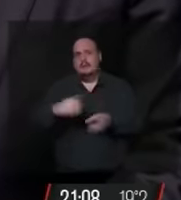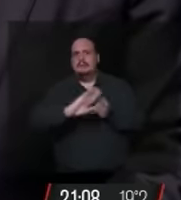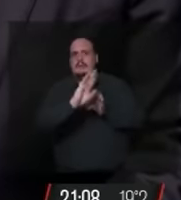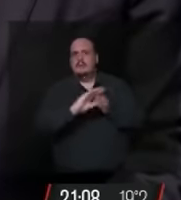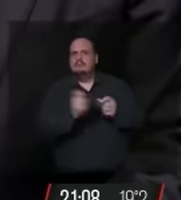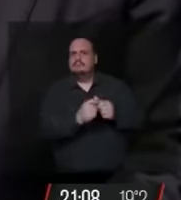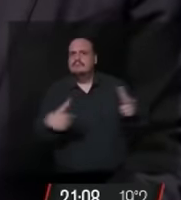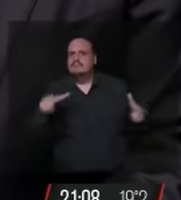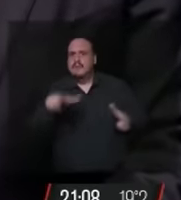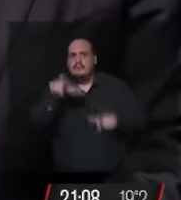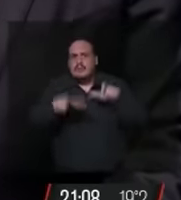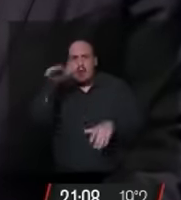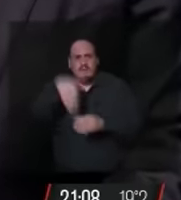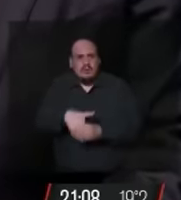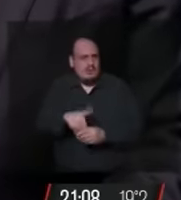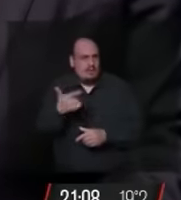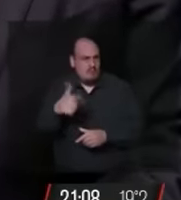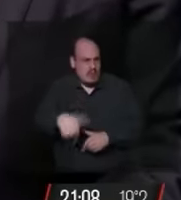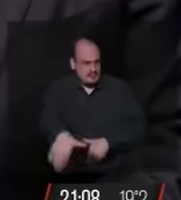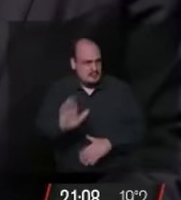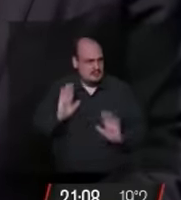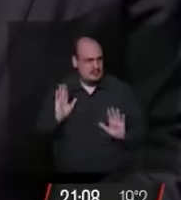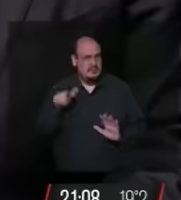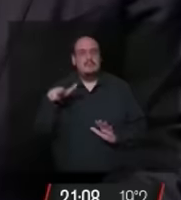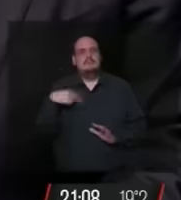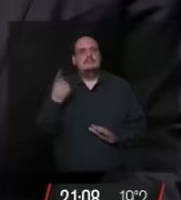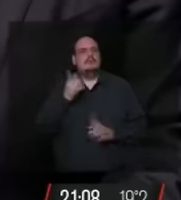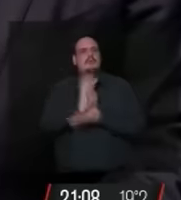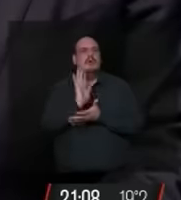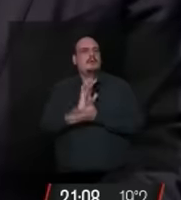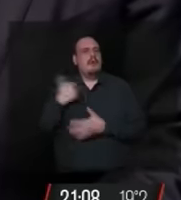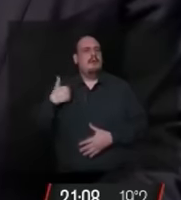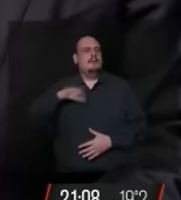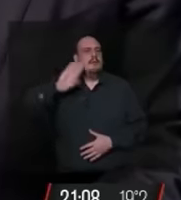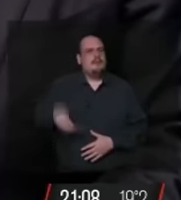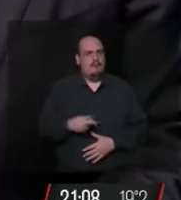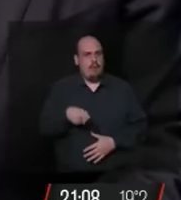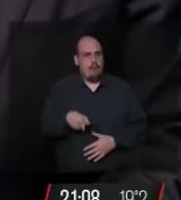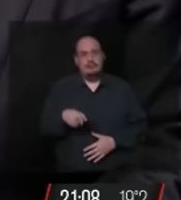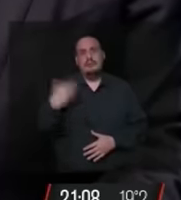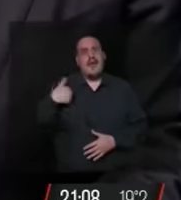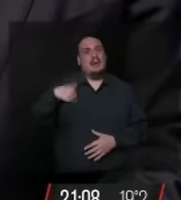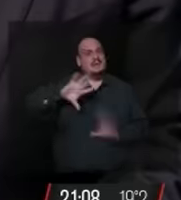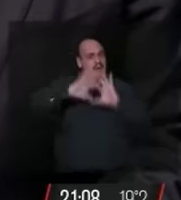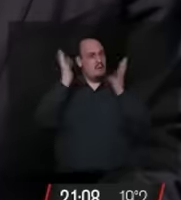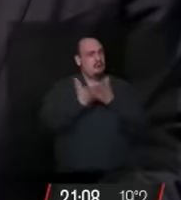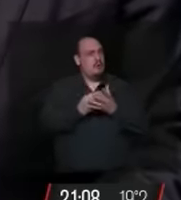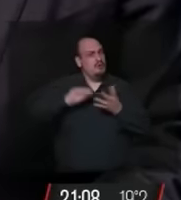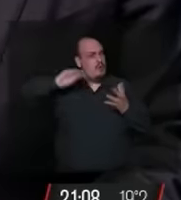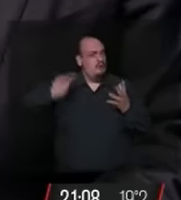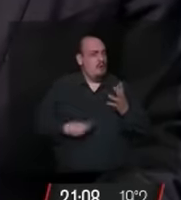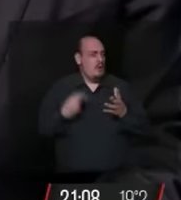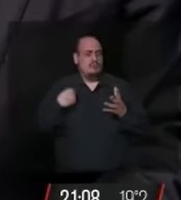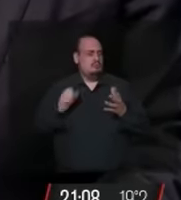generaciones que ni siquiera pueden votar y que a la larga siempre terminamos desfolteando, y por eso somos el máximo desfolteador serial de la historia